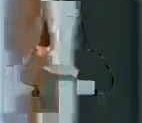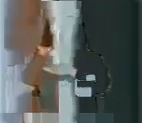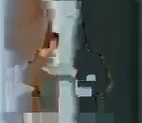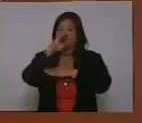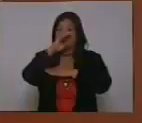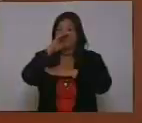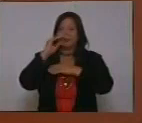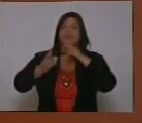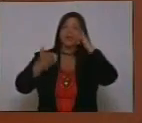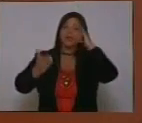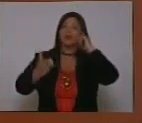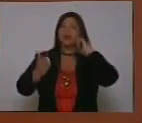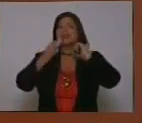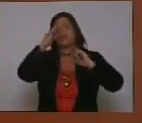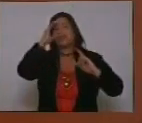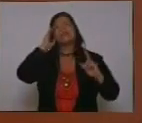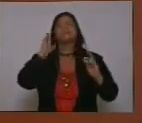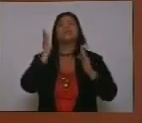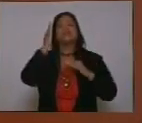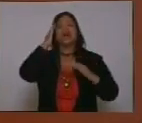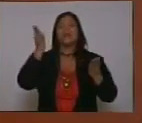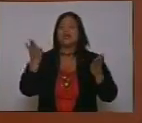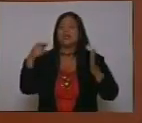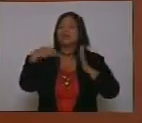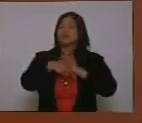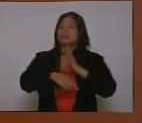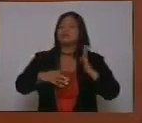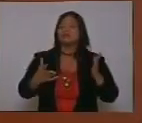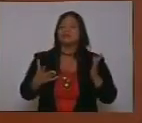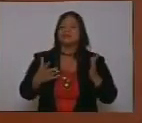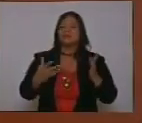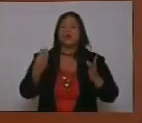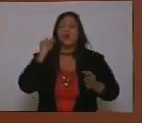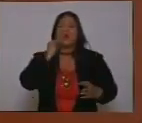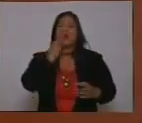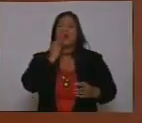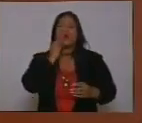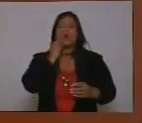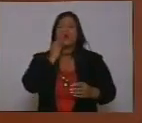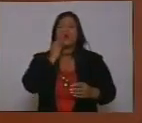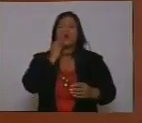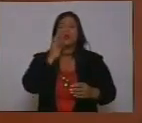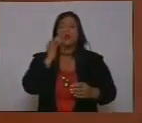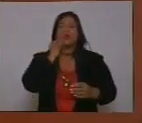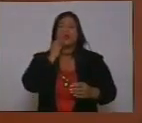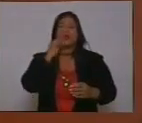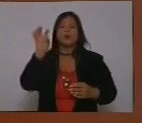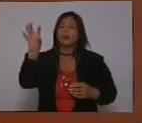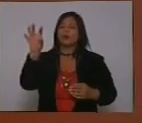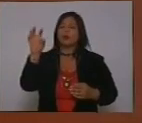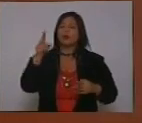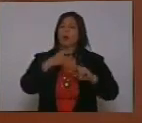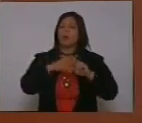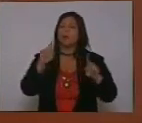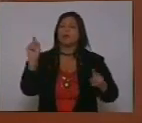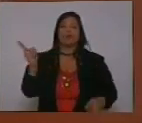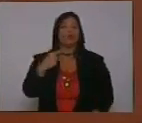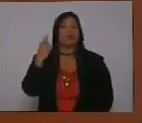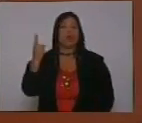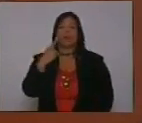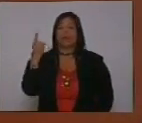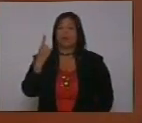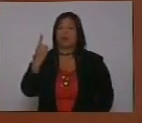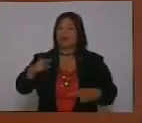es importante también saber la esencia que tiene la juventud, esa juventud patriota, pero no solo la